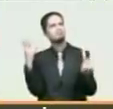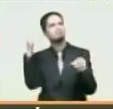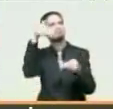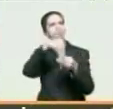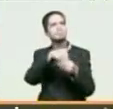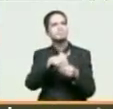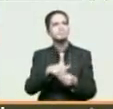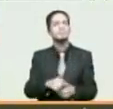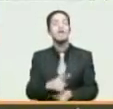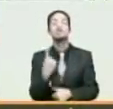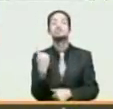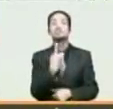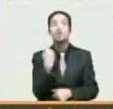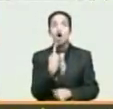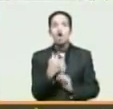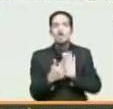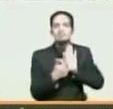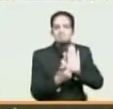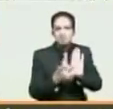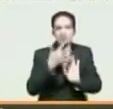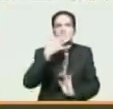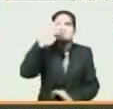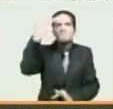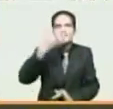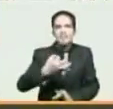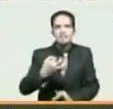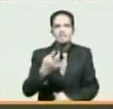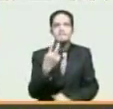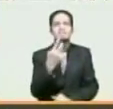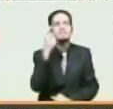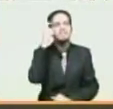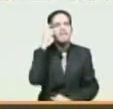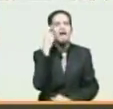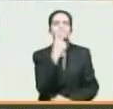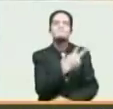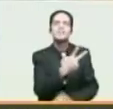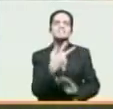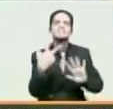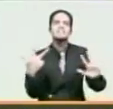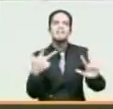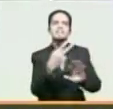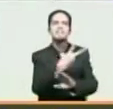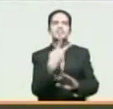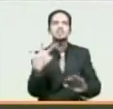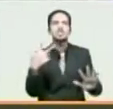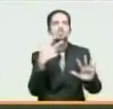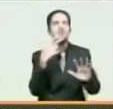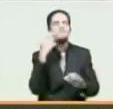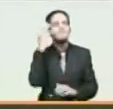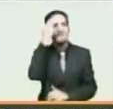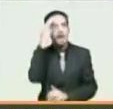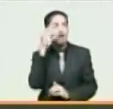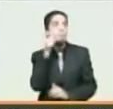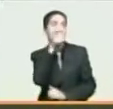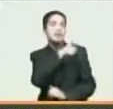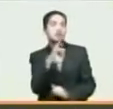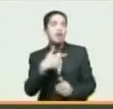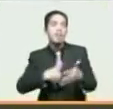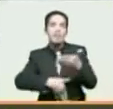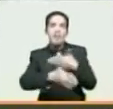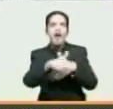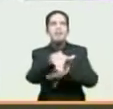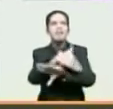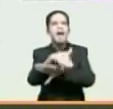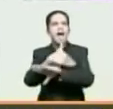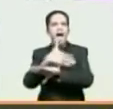se expresó el poder constituyente originario el 27 y 28 de febrero, cuando un pueblo rebelde salió a la calle porque no tenía otra